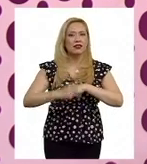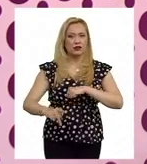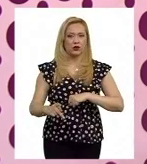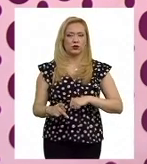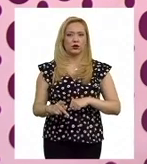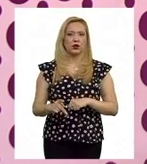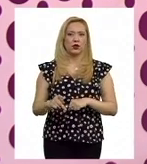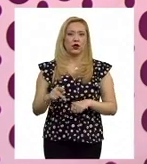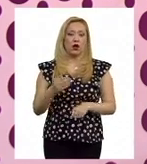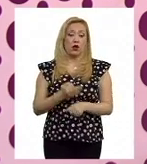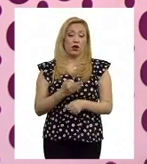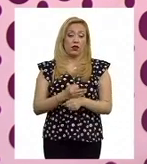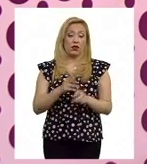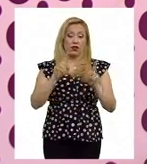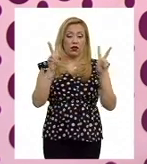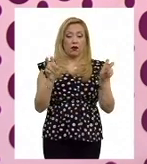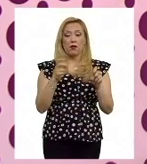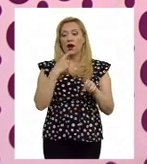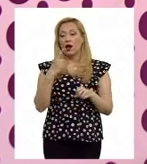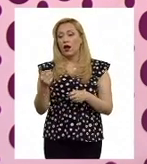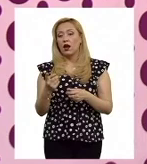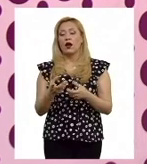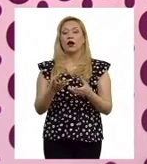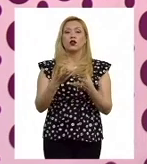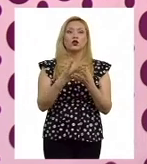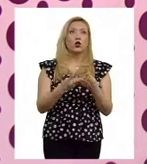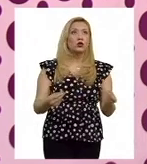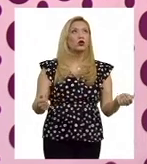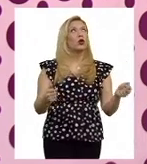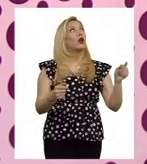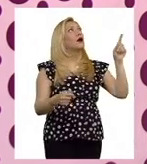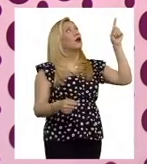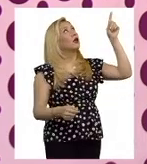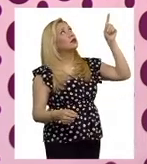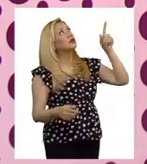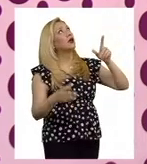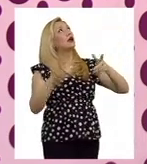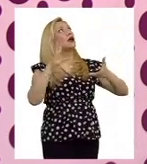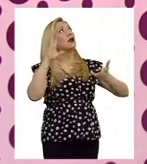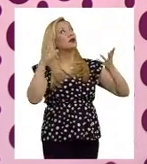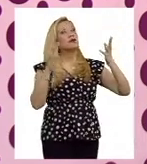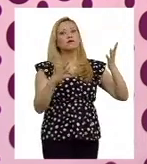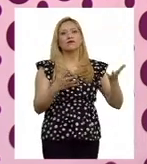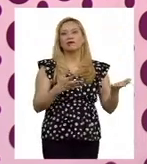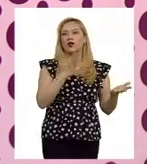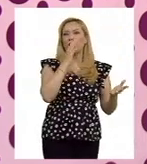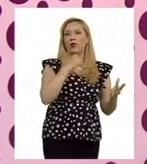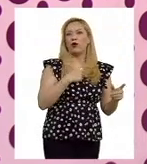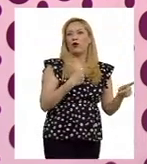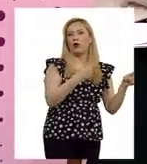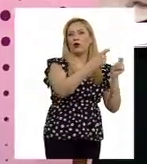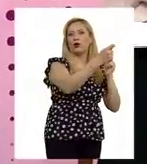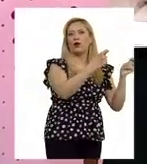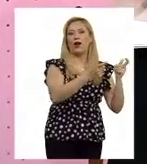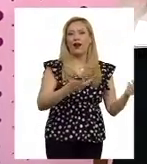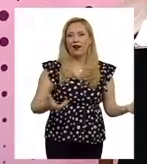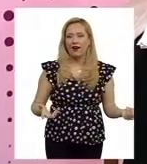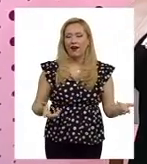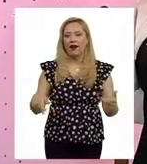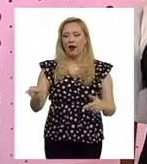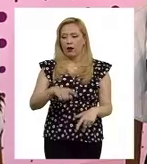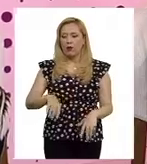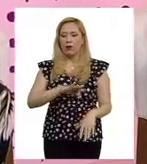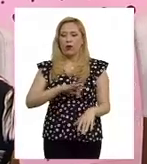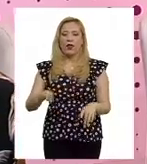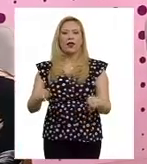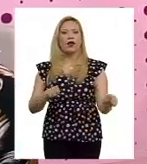todo el tema que estamos hablando acá, de soluciones basadas en la naturaleza, de gestión de riesgo, de mecanismos de transferencia de riesgos,